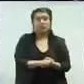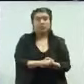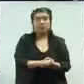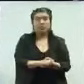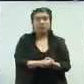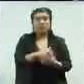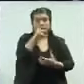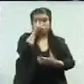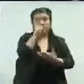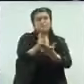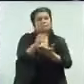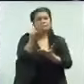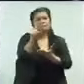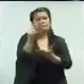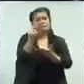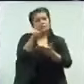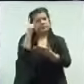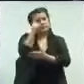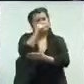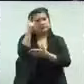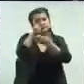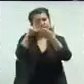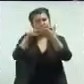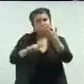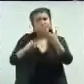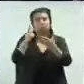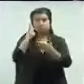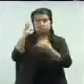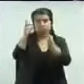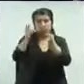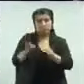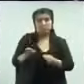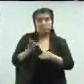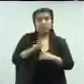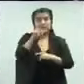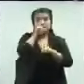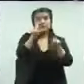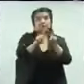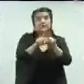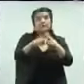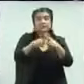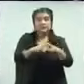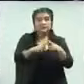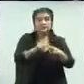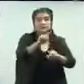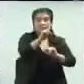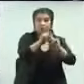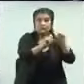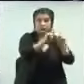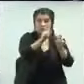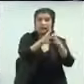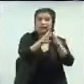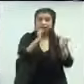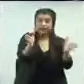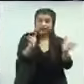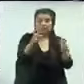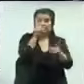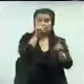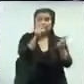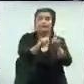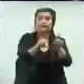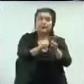Esto creo que no vale la pena leerlo, está visible. Tal vez comenzamos con algunas preguntas macro y después le abro la